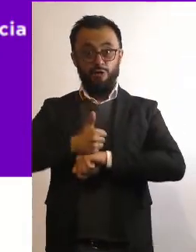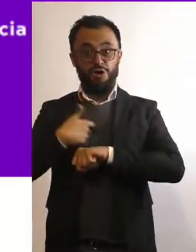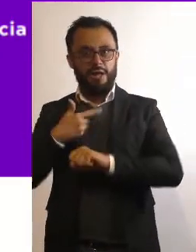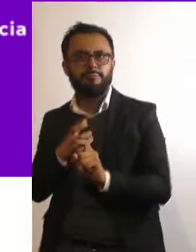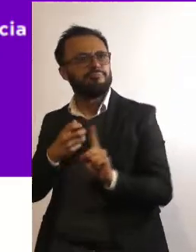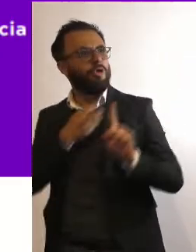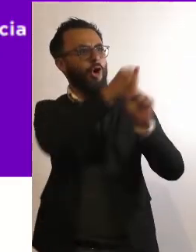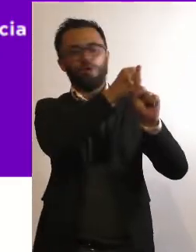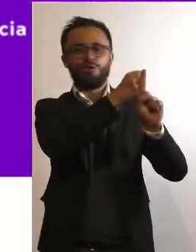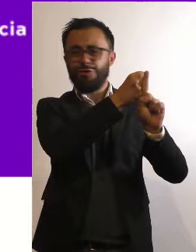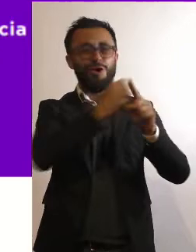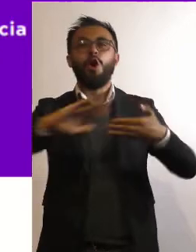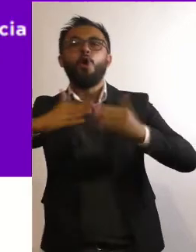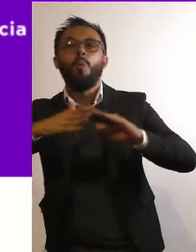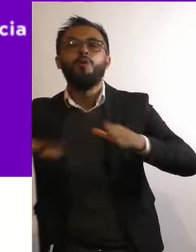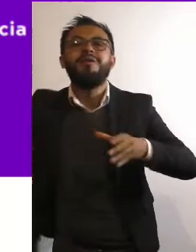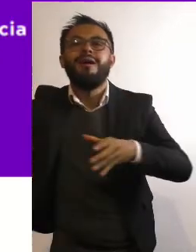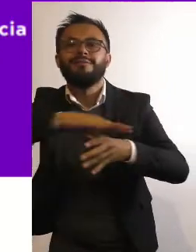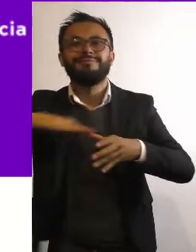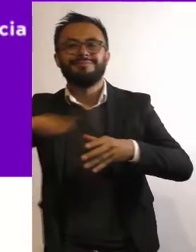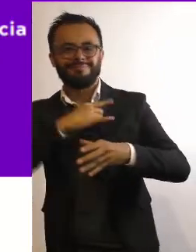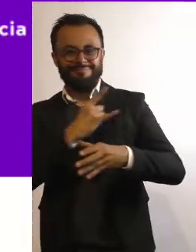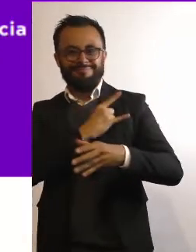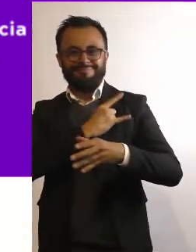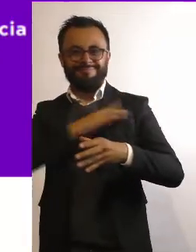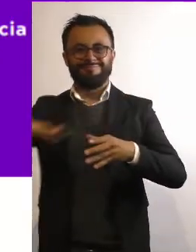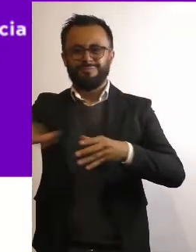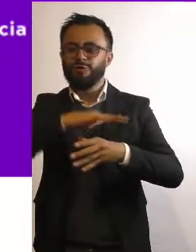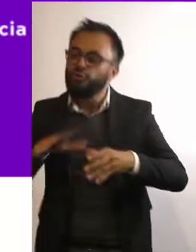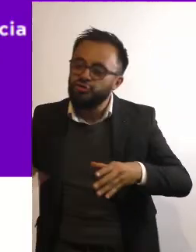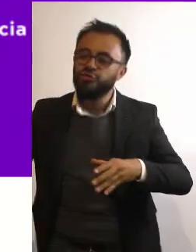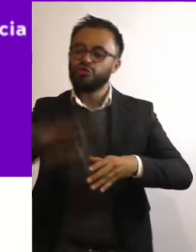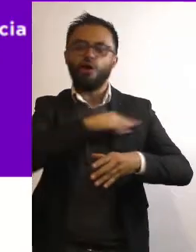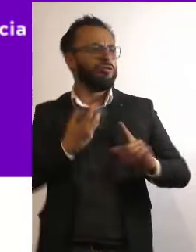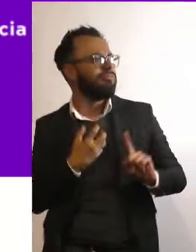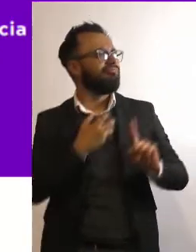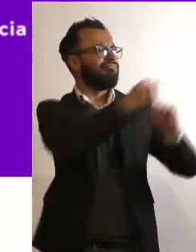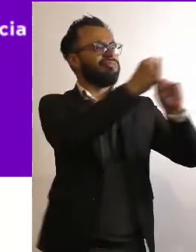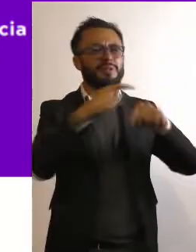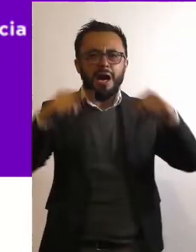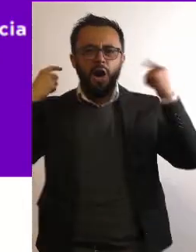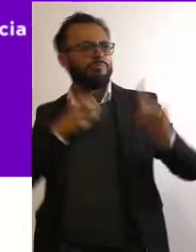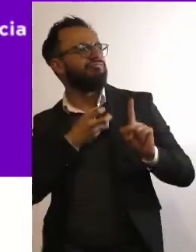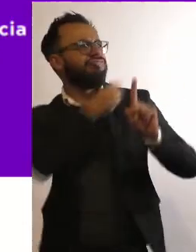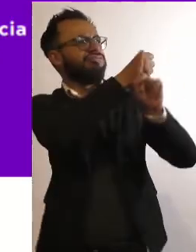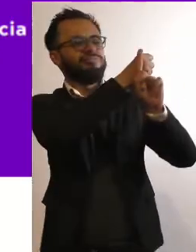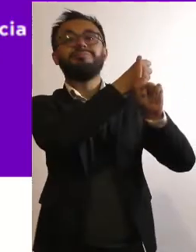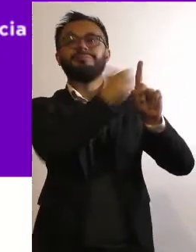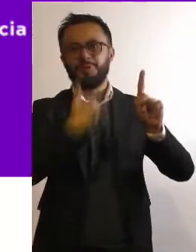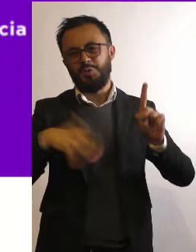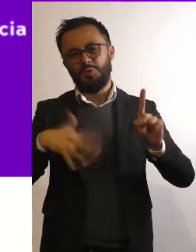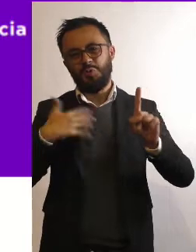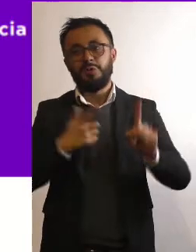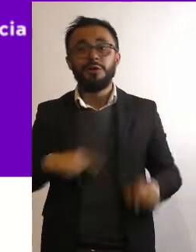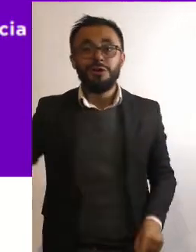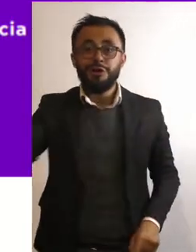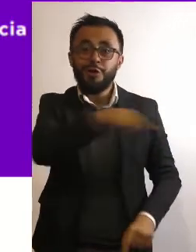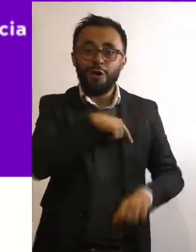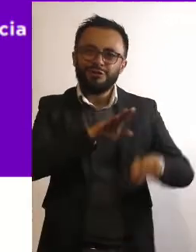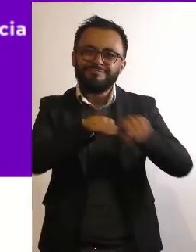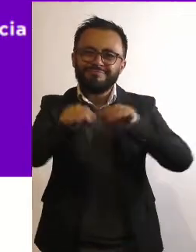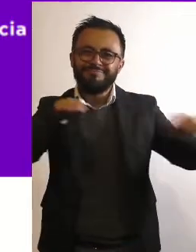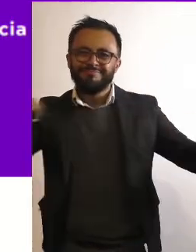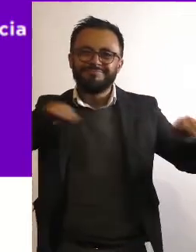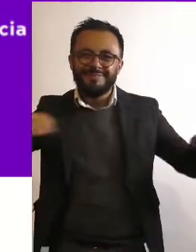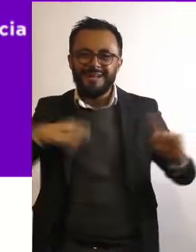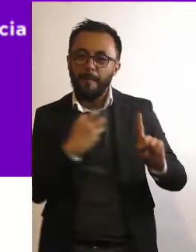universitaria. Y para esto quiero que se sientan entonces muy orgullosos de los logros que